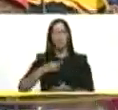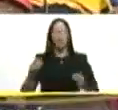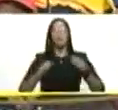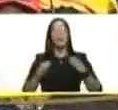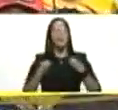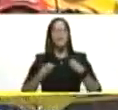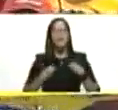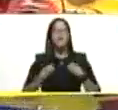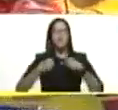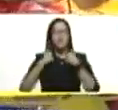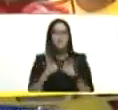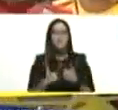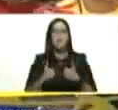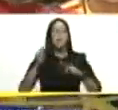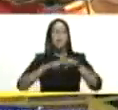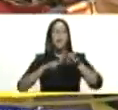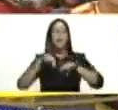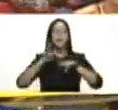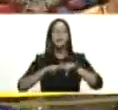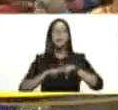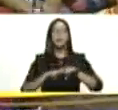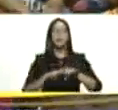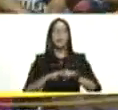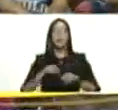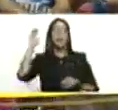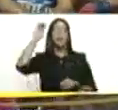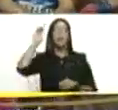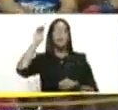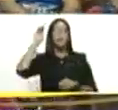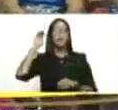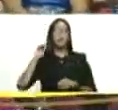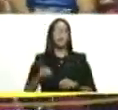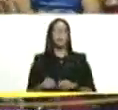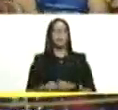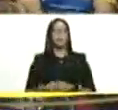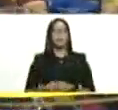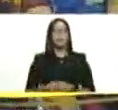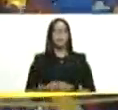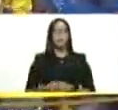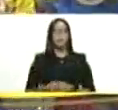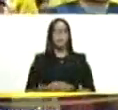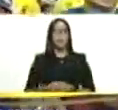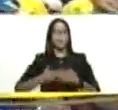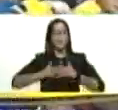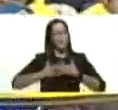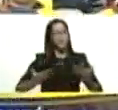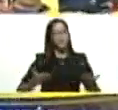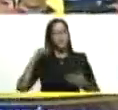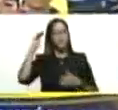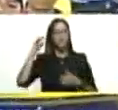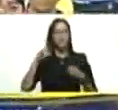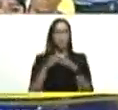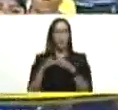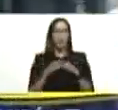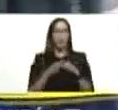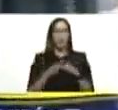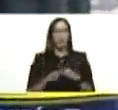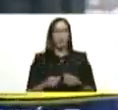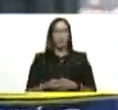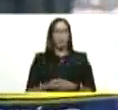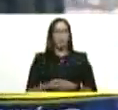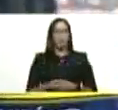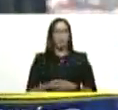viviendo, para construir el futuro, para garantizar el futuro, compañero,